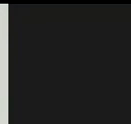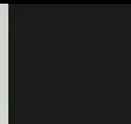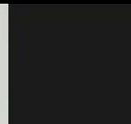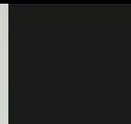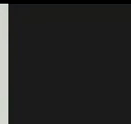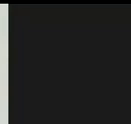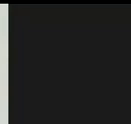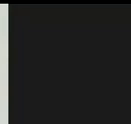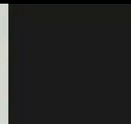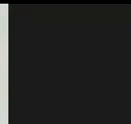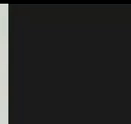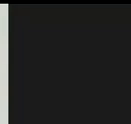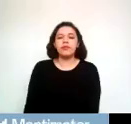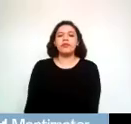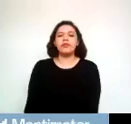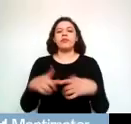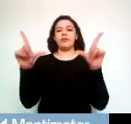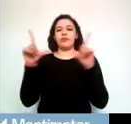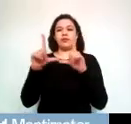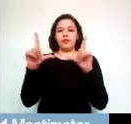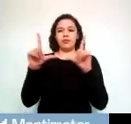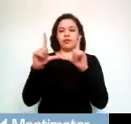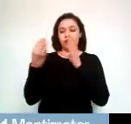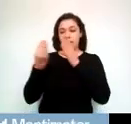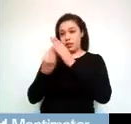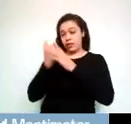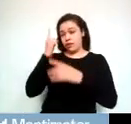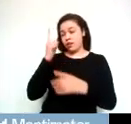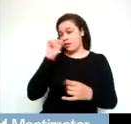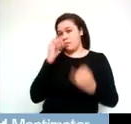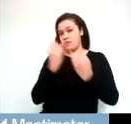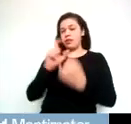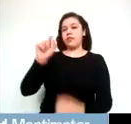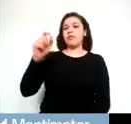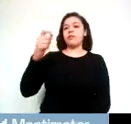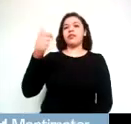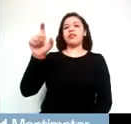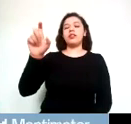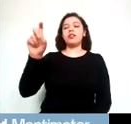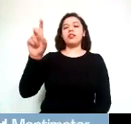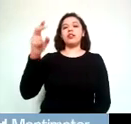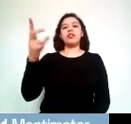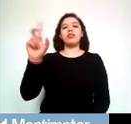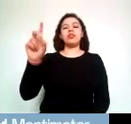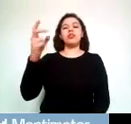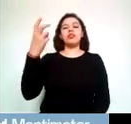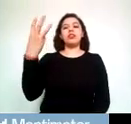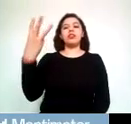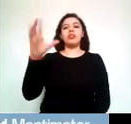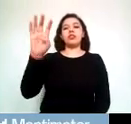Listo. La clave está arriba de nuevo en la pantalla 26323 9, y nos gustaría